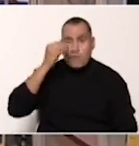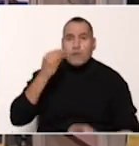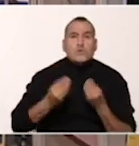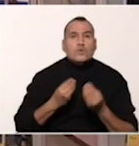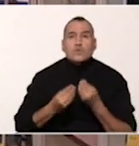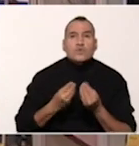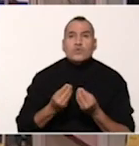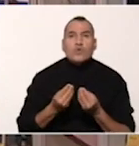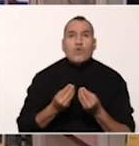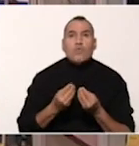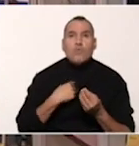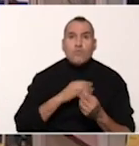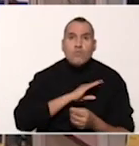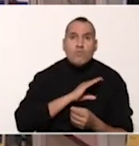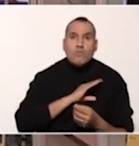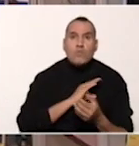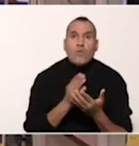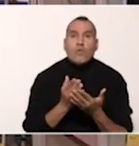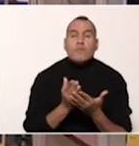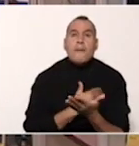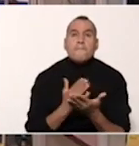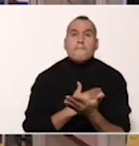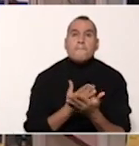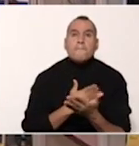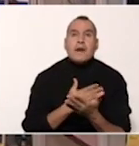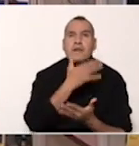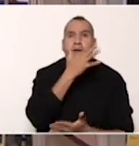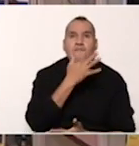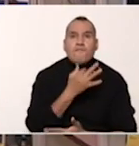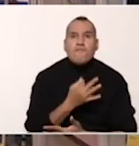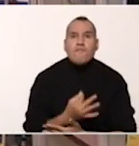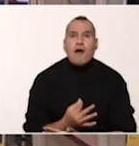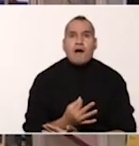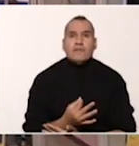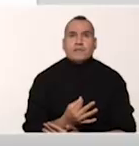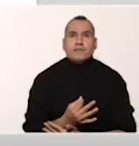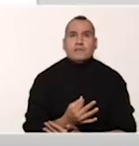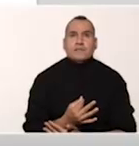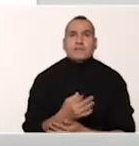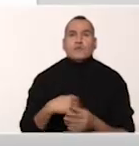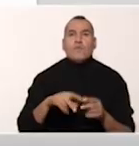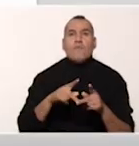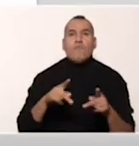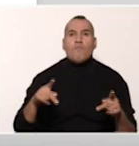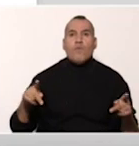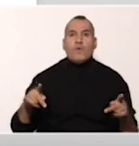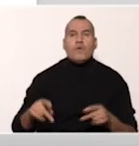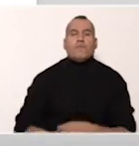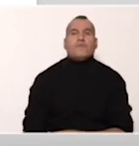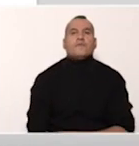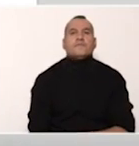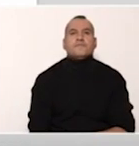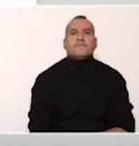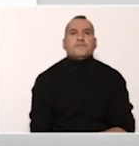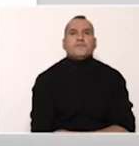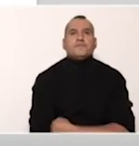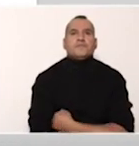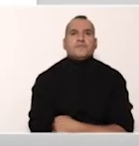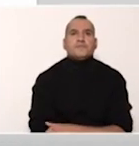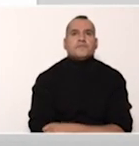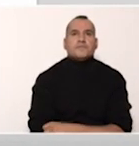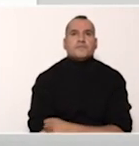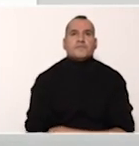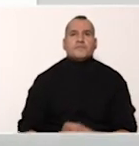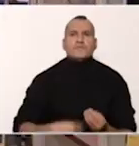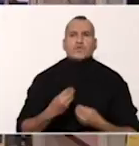para realizar una página web muy sencilla con el tema de los polinomios. Entonces, acompáñame a ver cómo